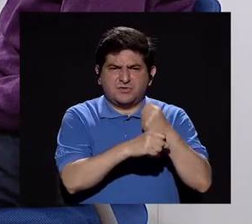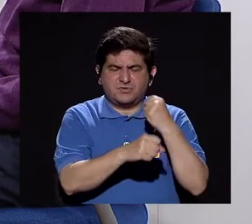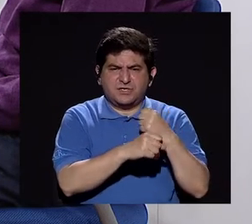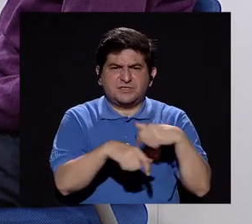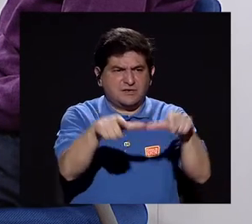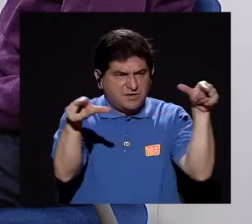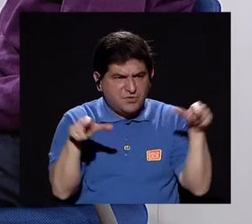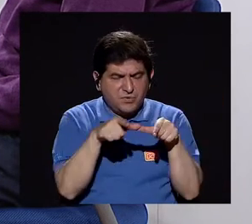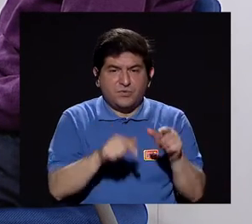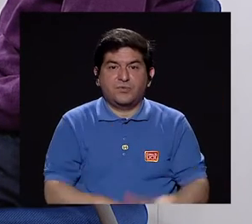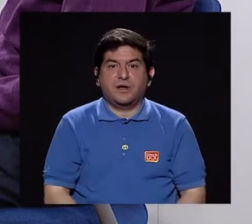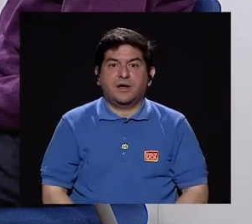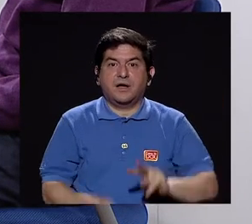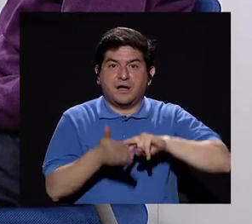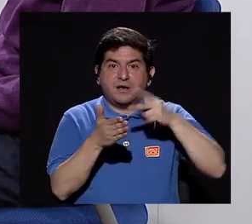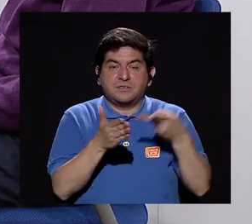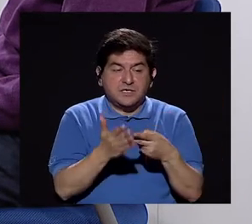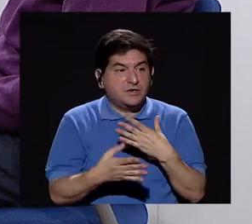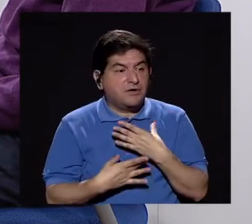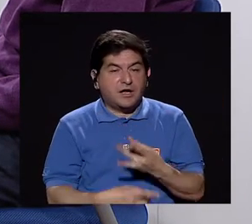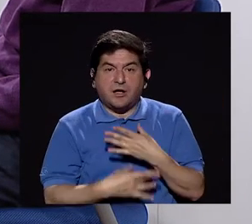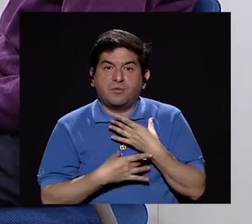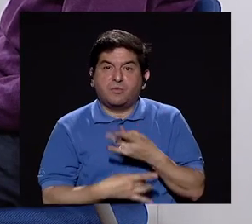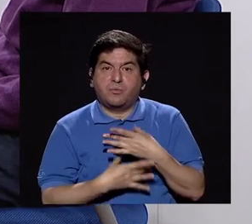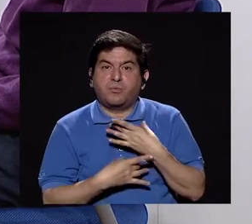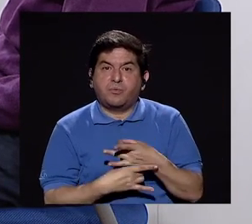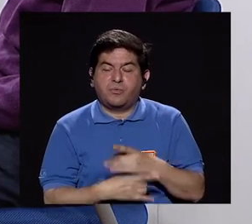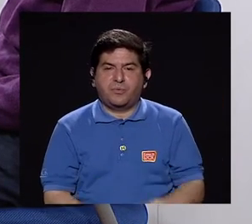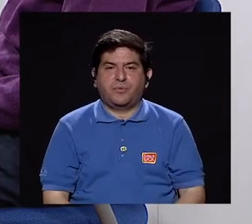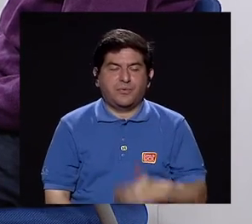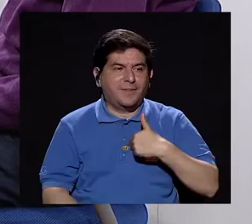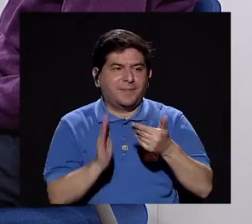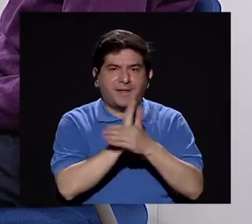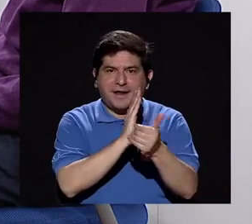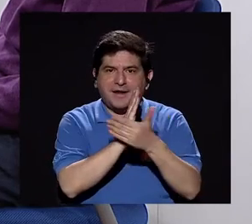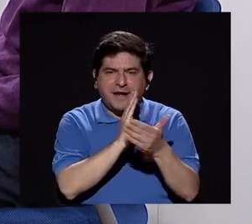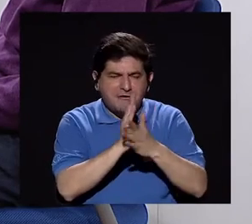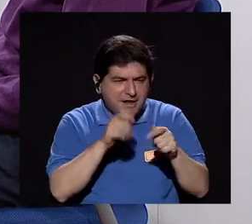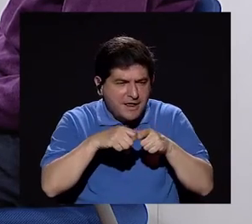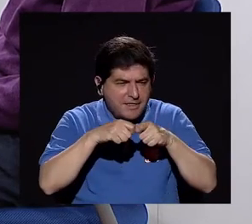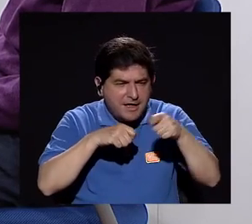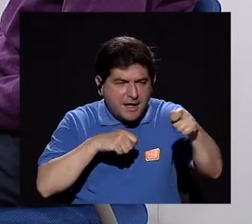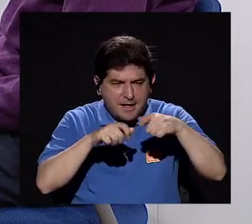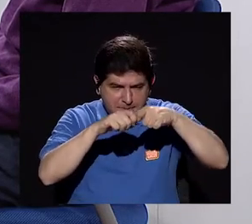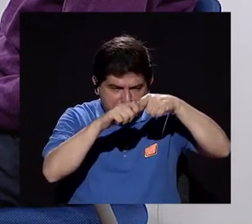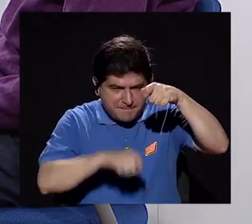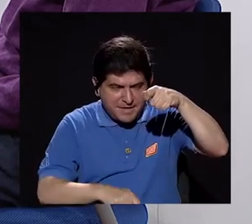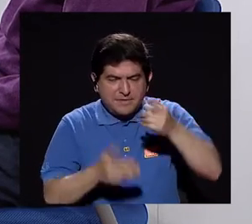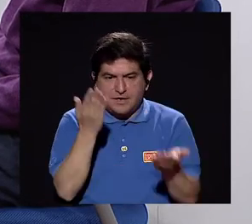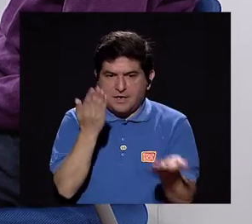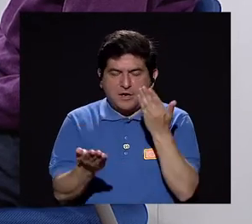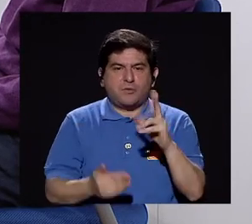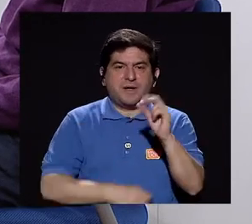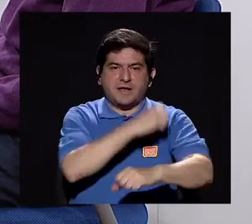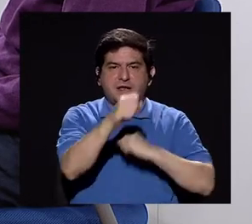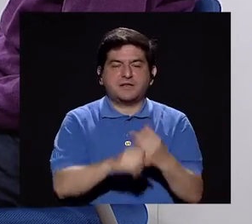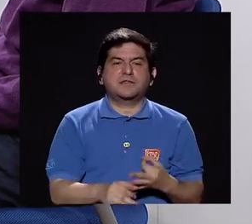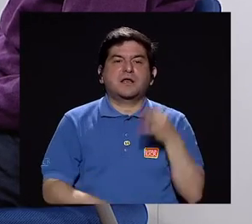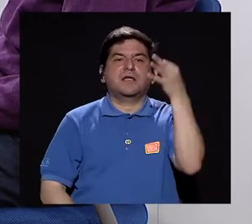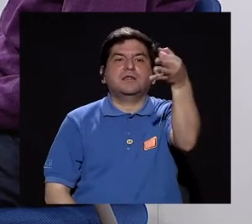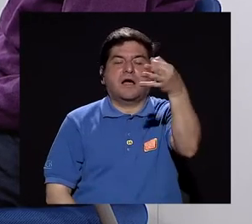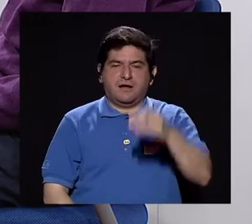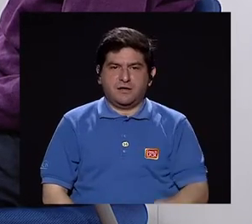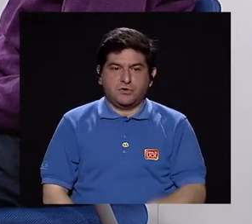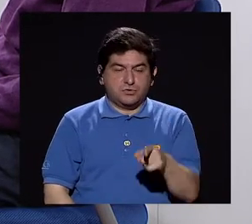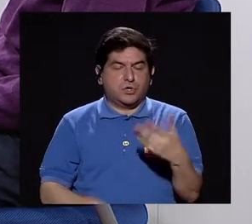operación y eso para nosotros es sumamente atractivo porque tenemos la capacidad de medir cosas ya y poder compararlas en 30 años